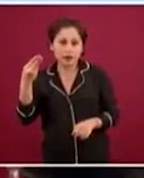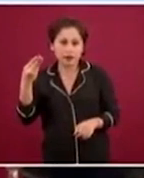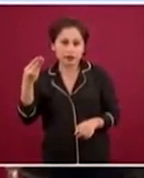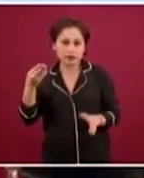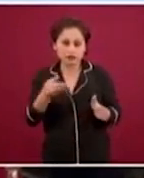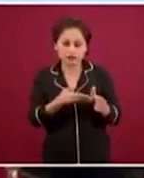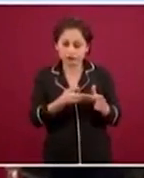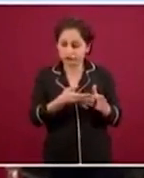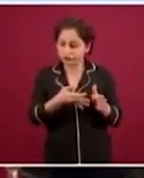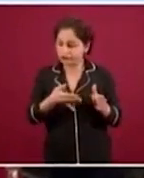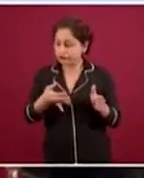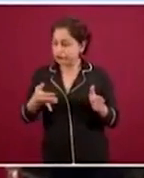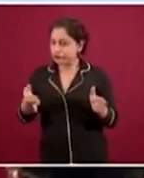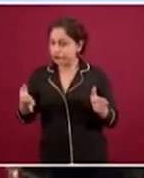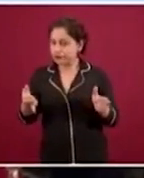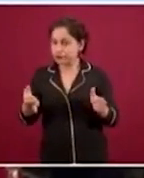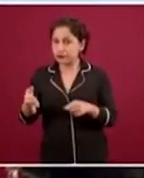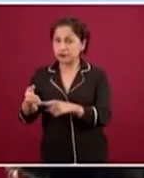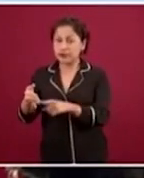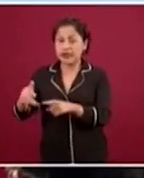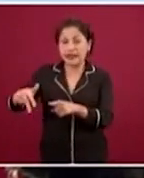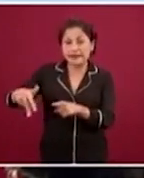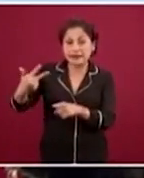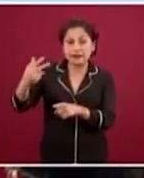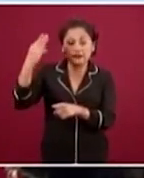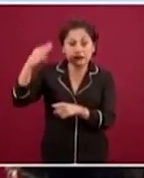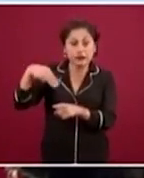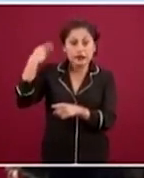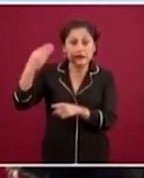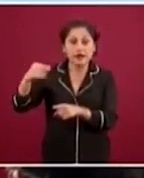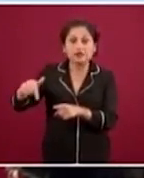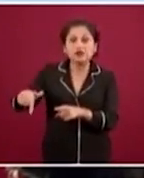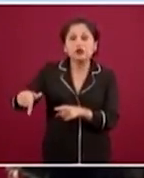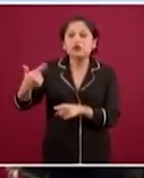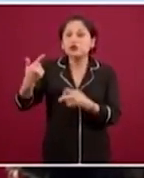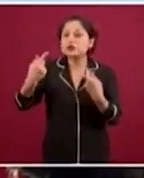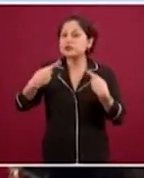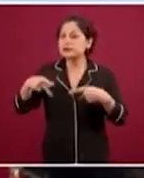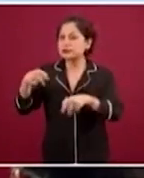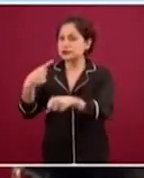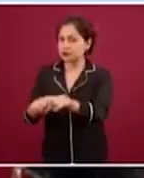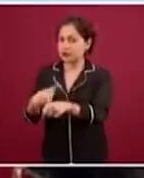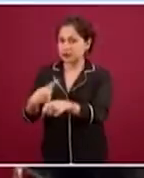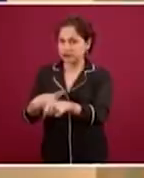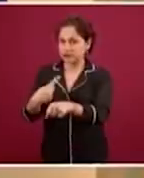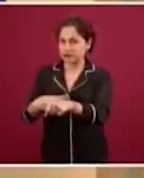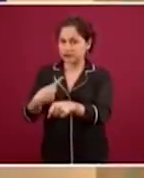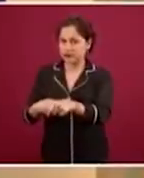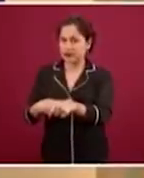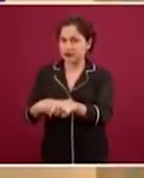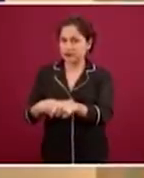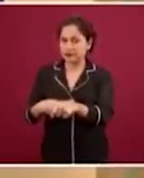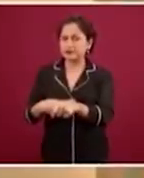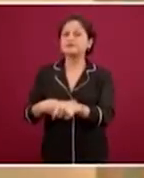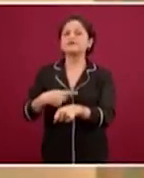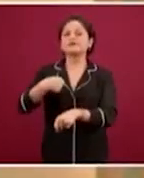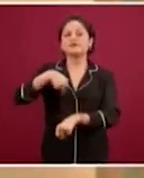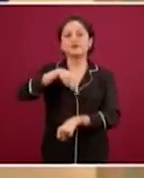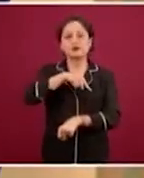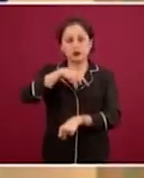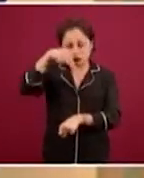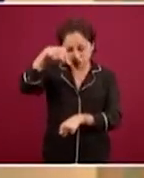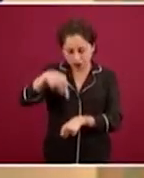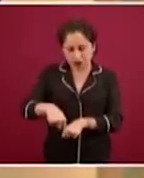tuvimos 12 casos en esta misma espacio dijimos se